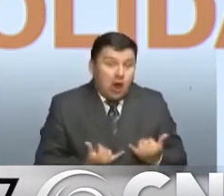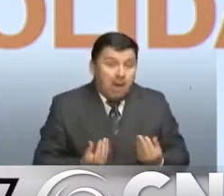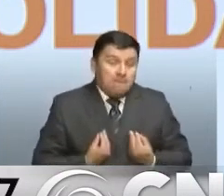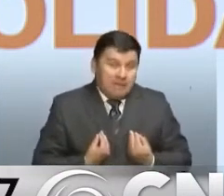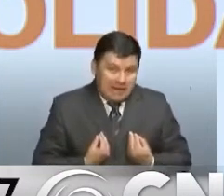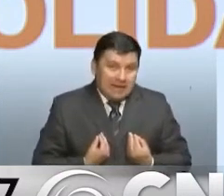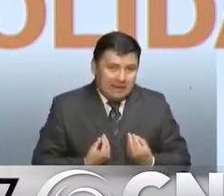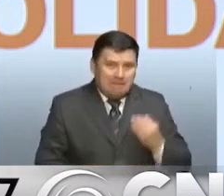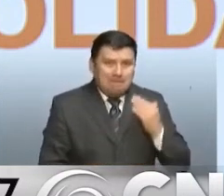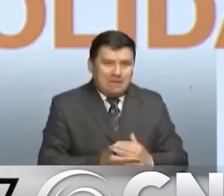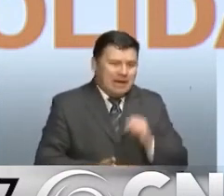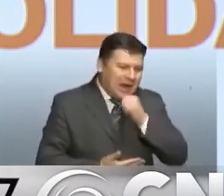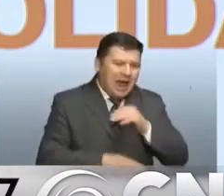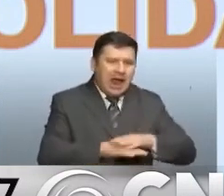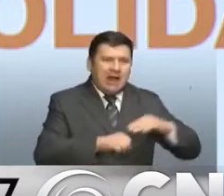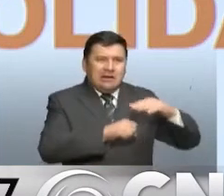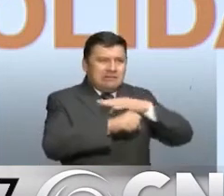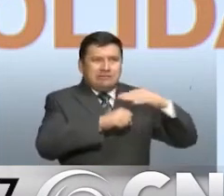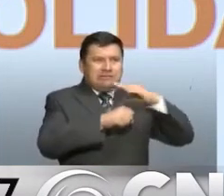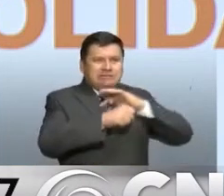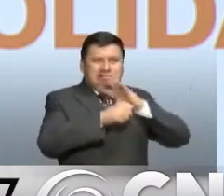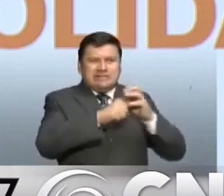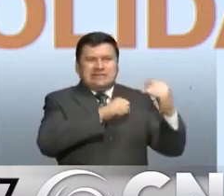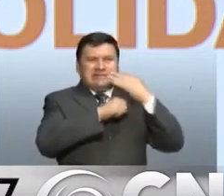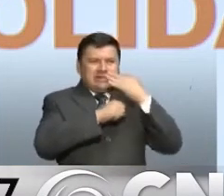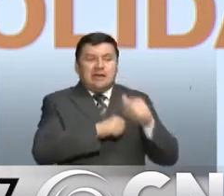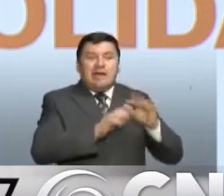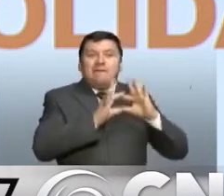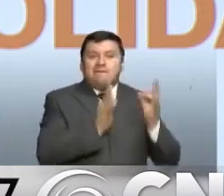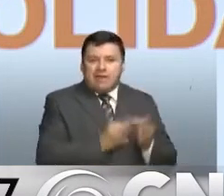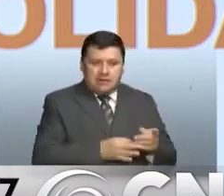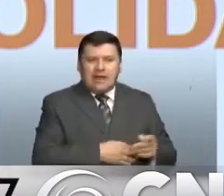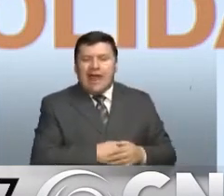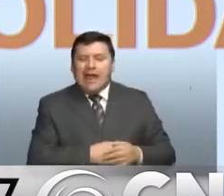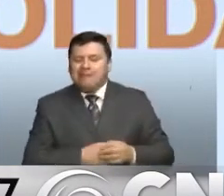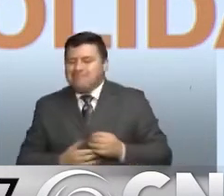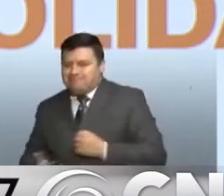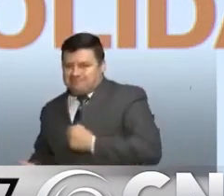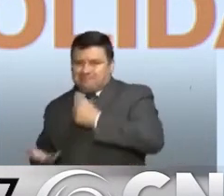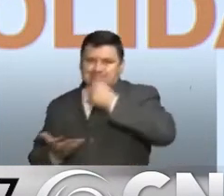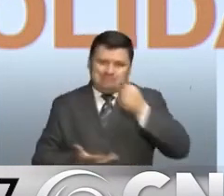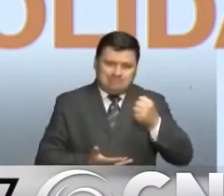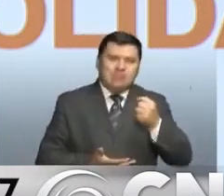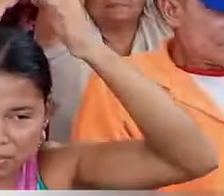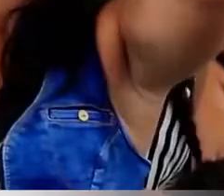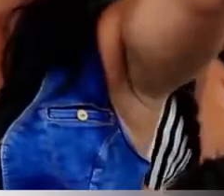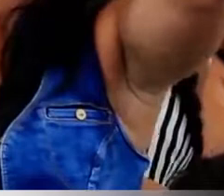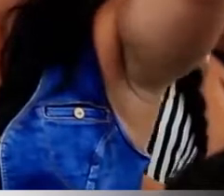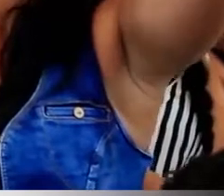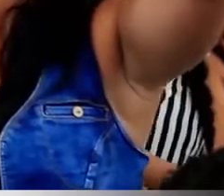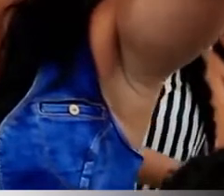una tragedia también por cuenta de la pandemia esas familias son las que se verán beneficiadas del programa que se llama ingreso social